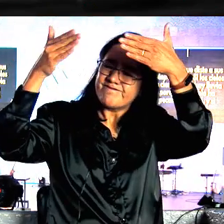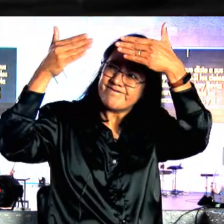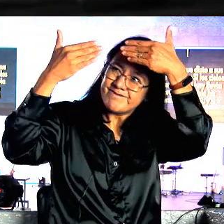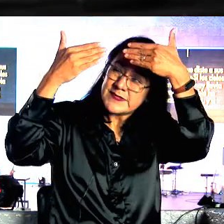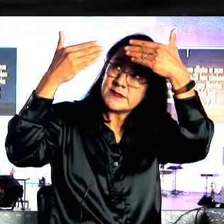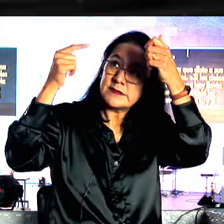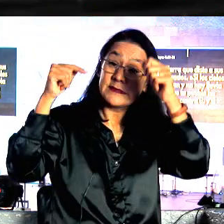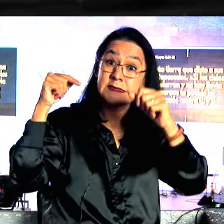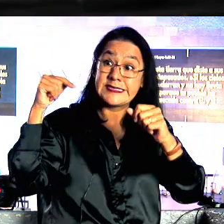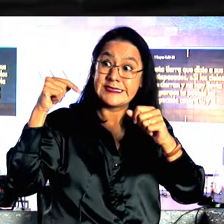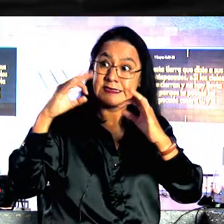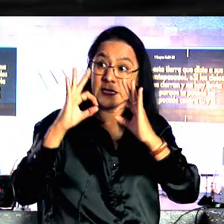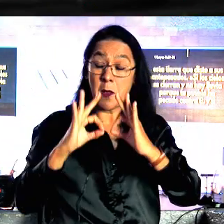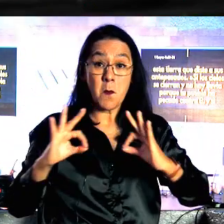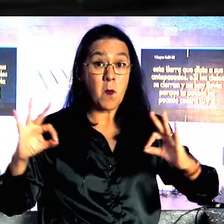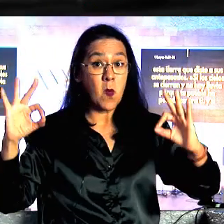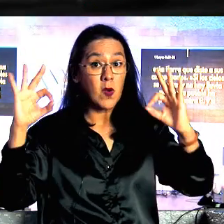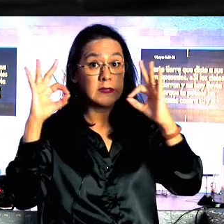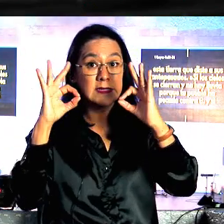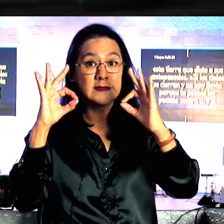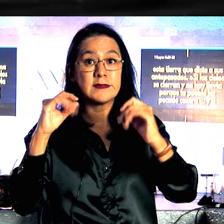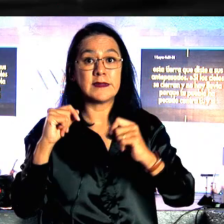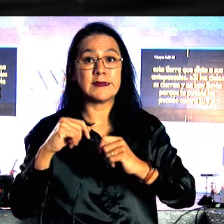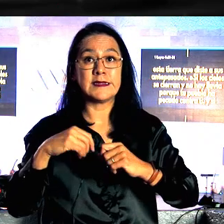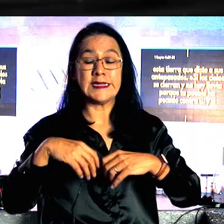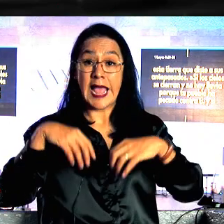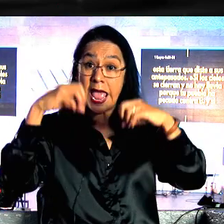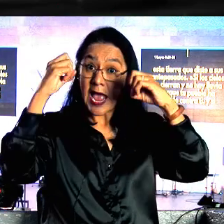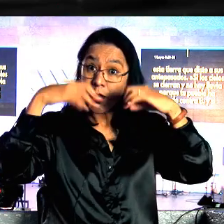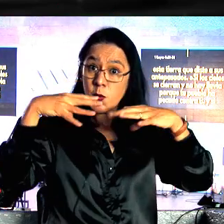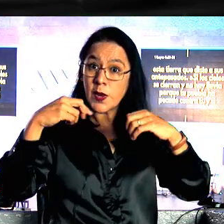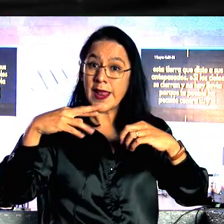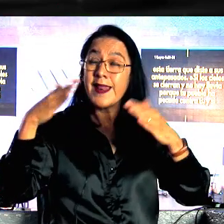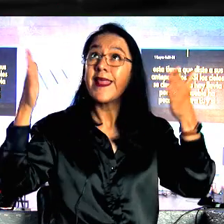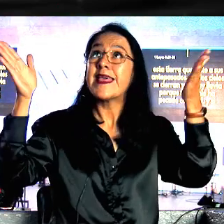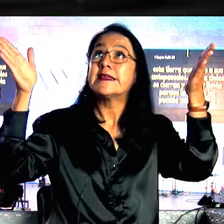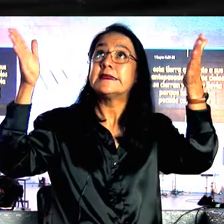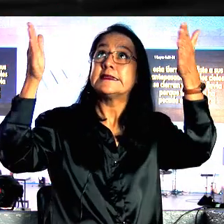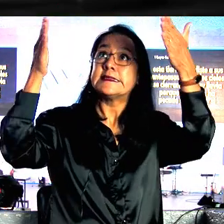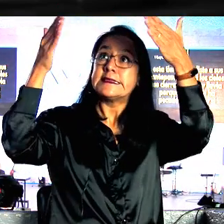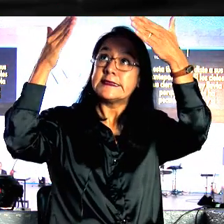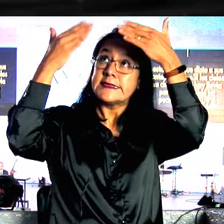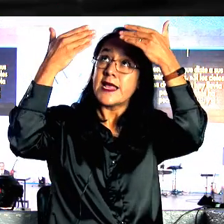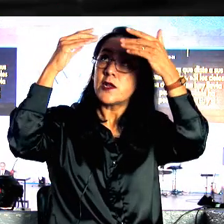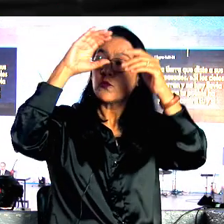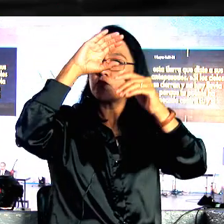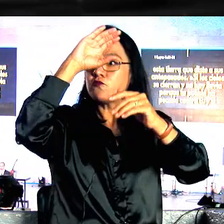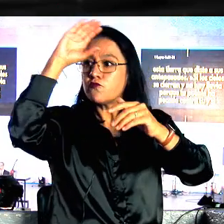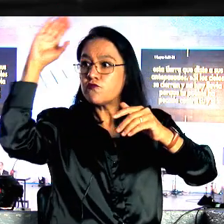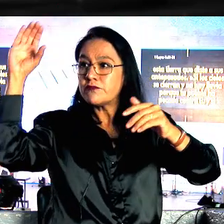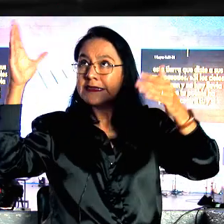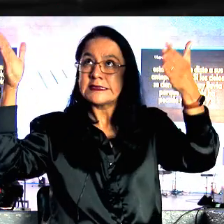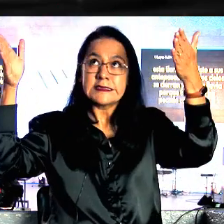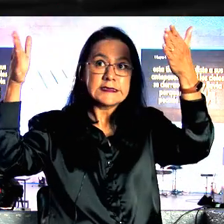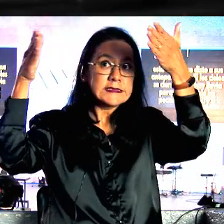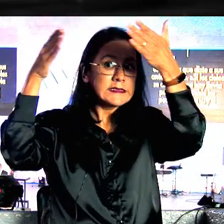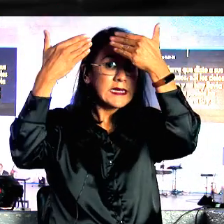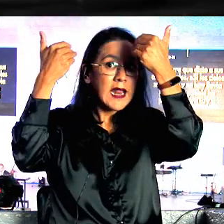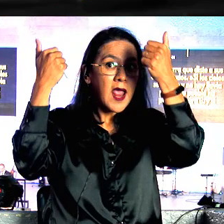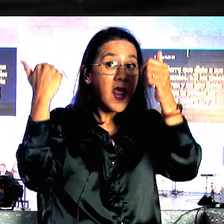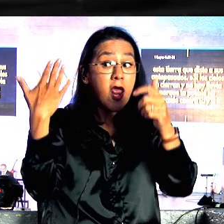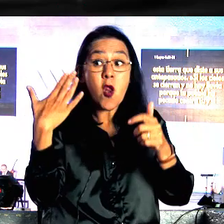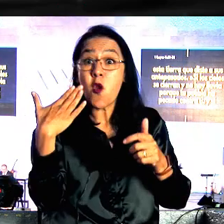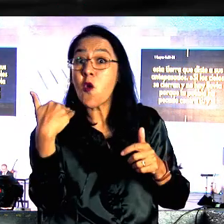importante y aquí viene la lluvia de restauración si los cielos se cierran y no hay que